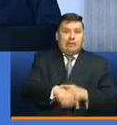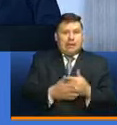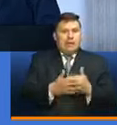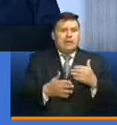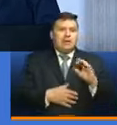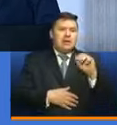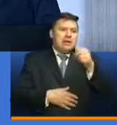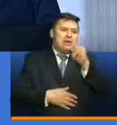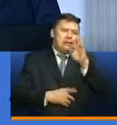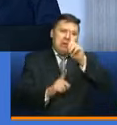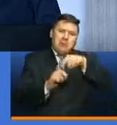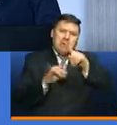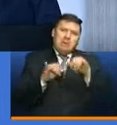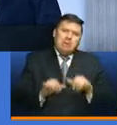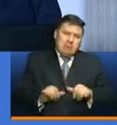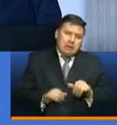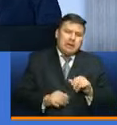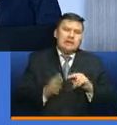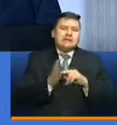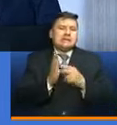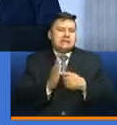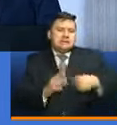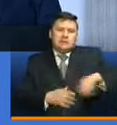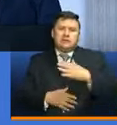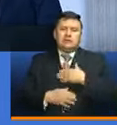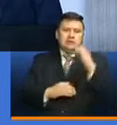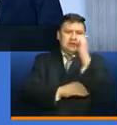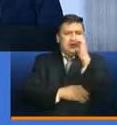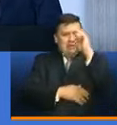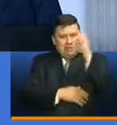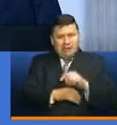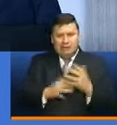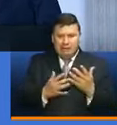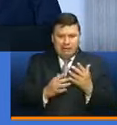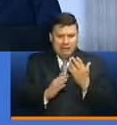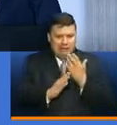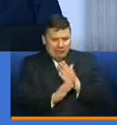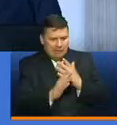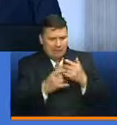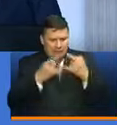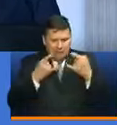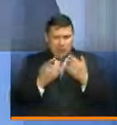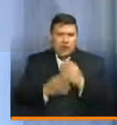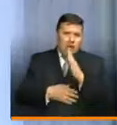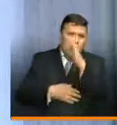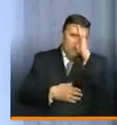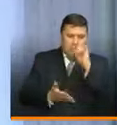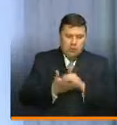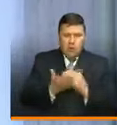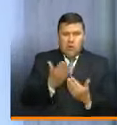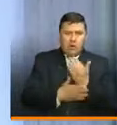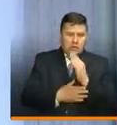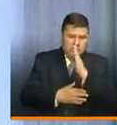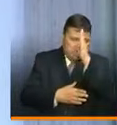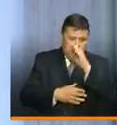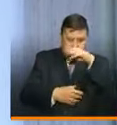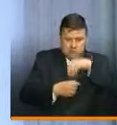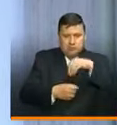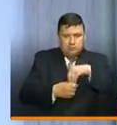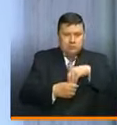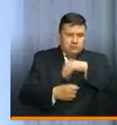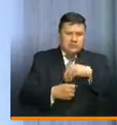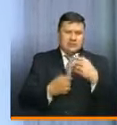de 18 meses. Eso quiere decir que nuestro país debe mantener las costumbres nuevas que se derivan